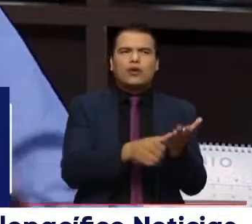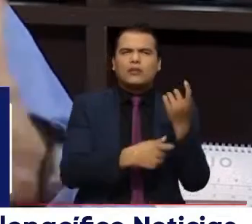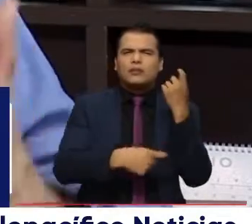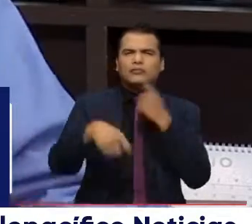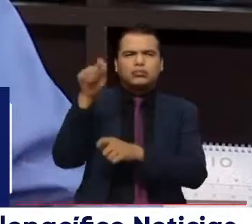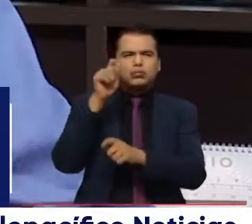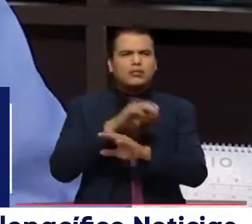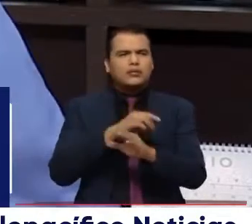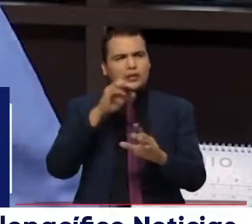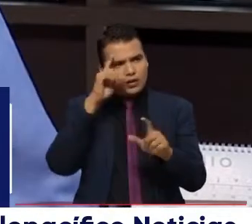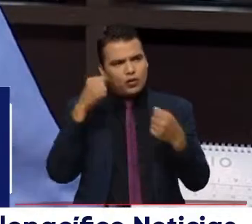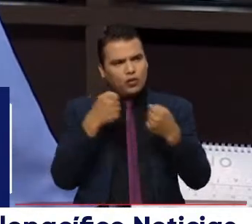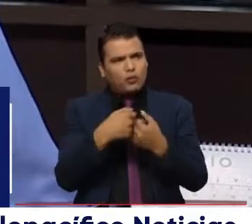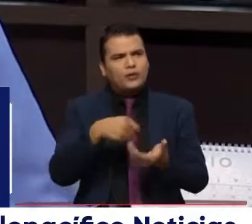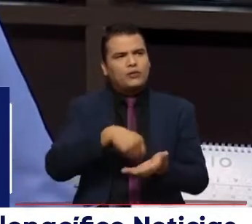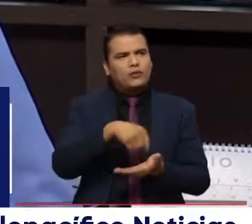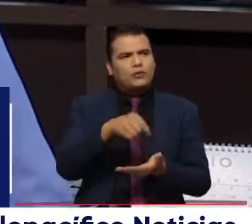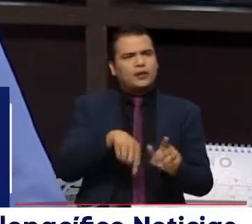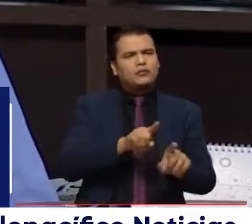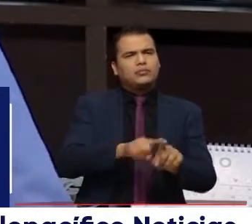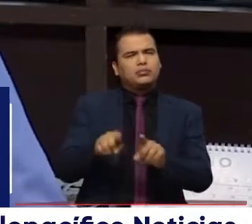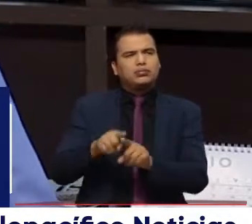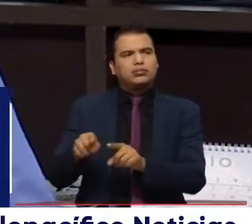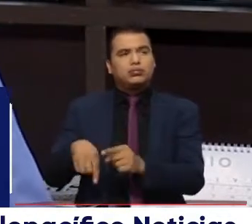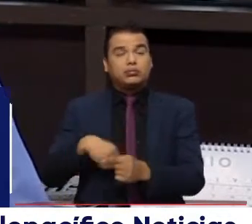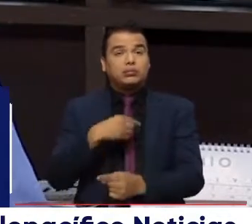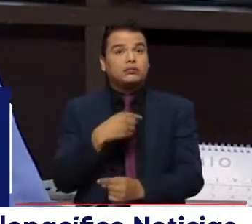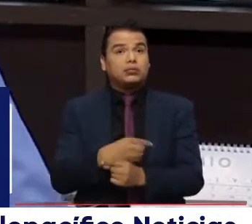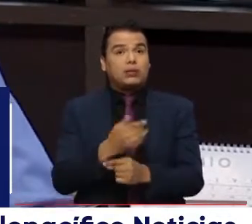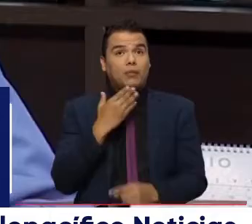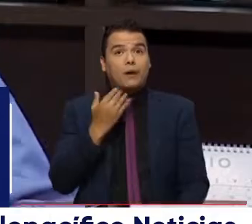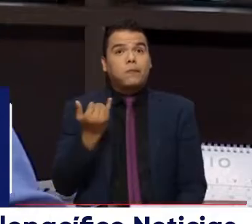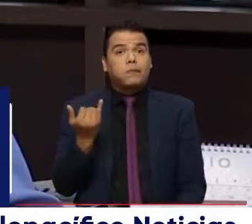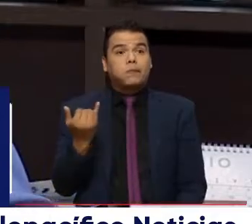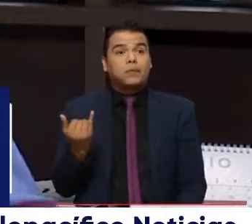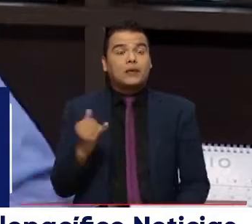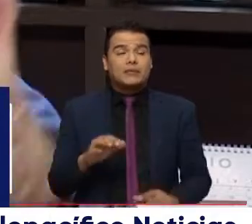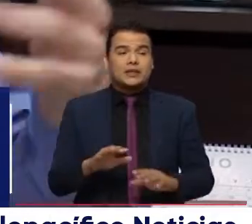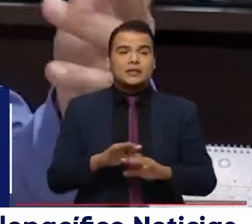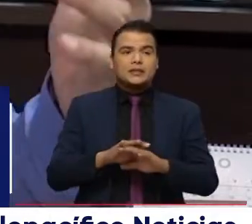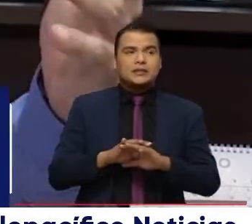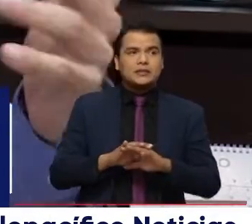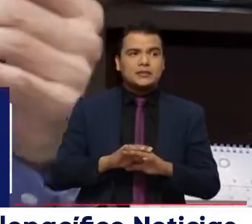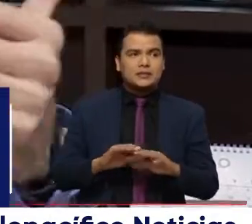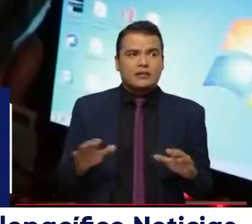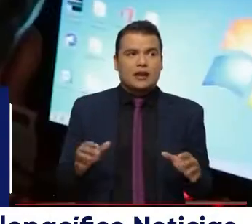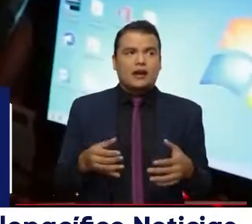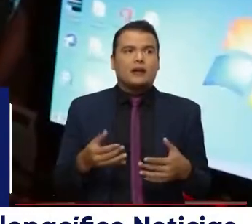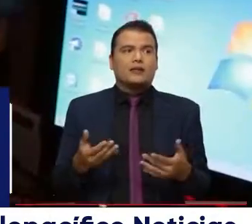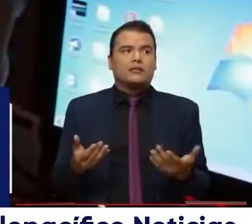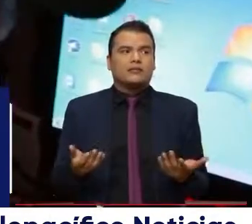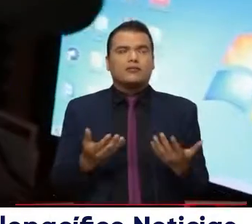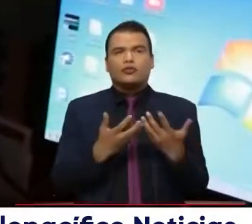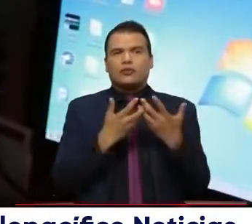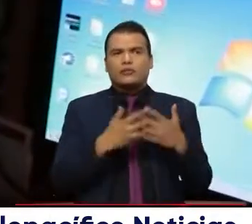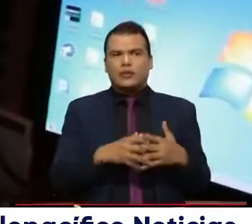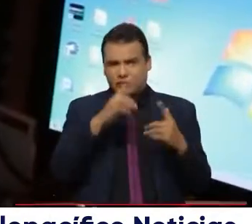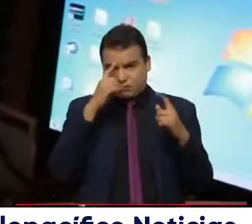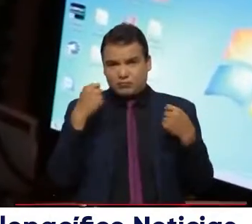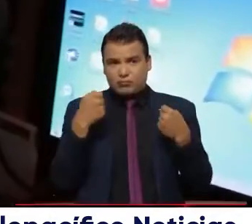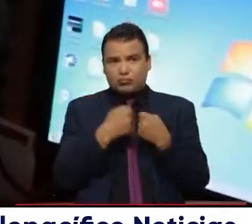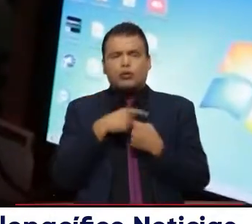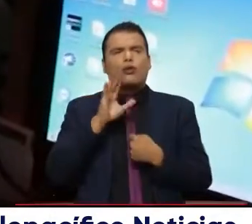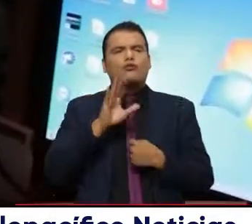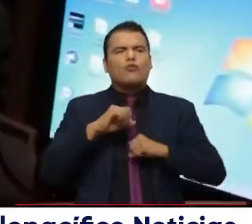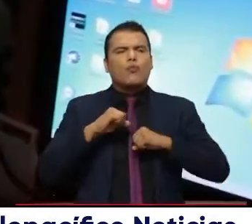tener contratos y alianzas de diferentes tipos de negocio con productoras de Bogotá, con